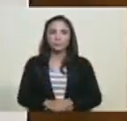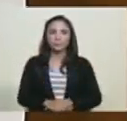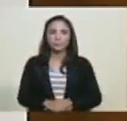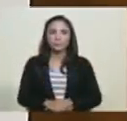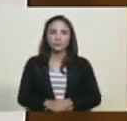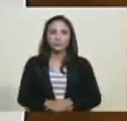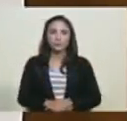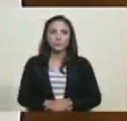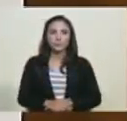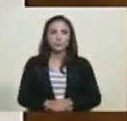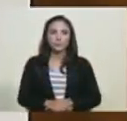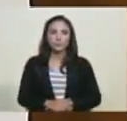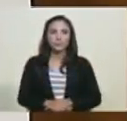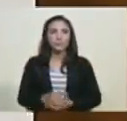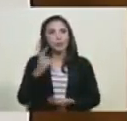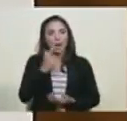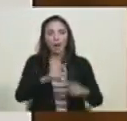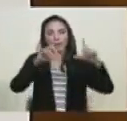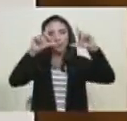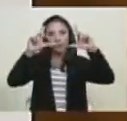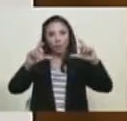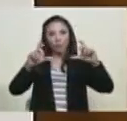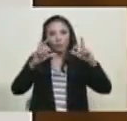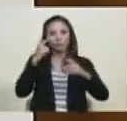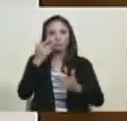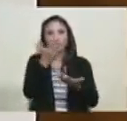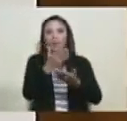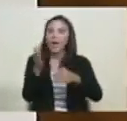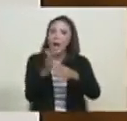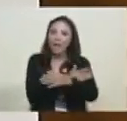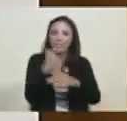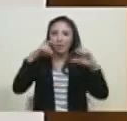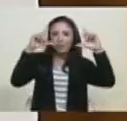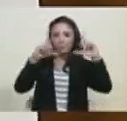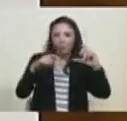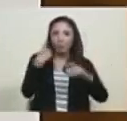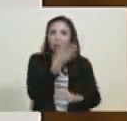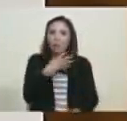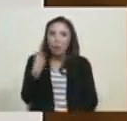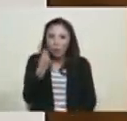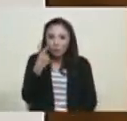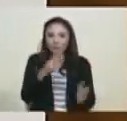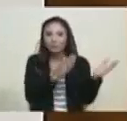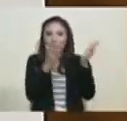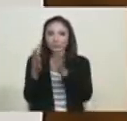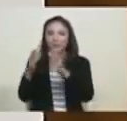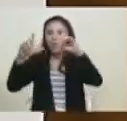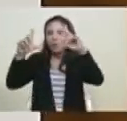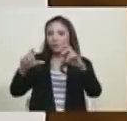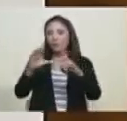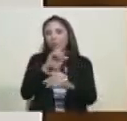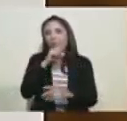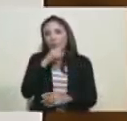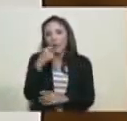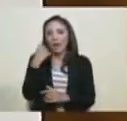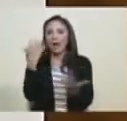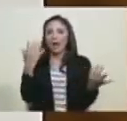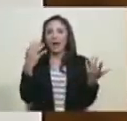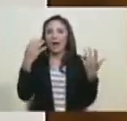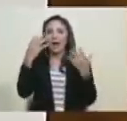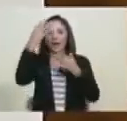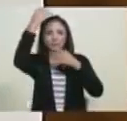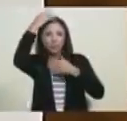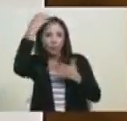fue, y aquí está en una de sus últimas apariciones. Lo buscamos activamente.